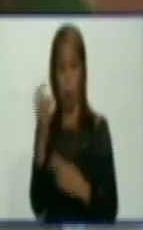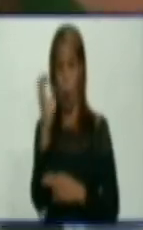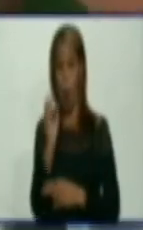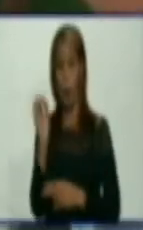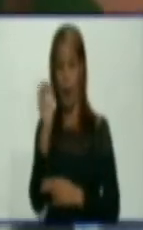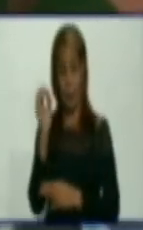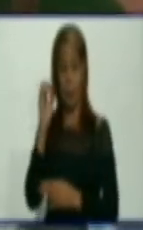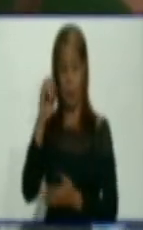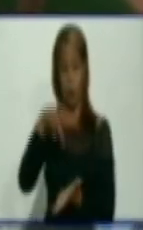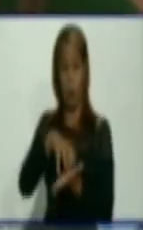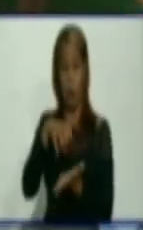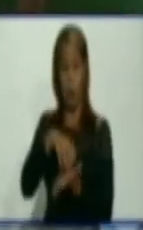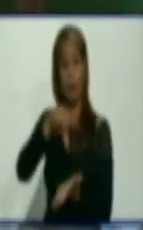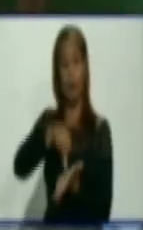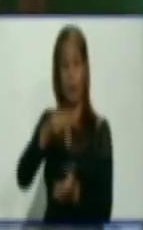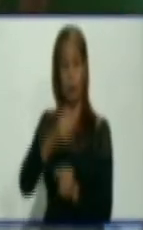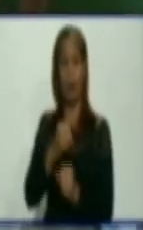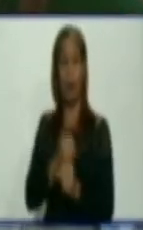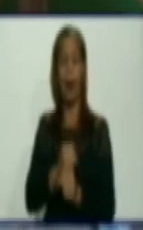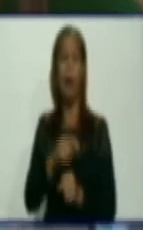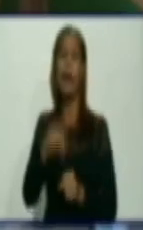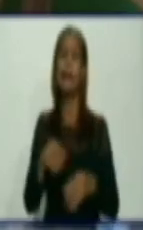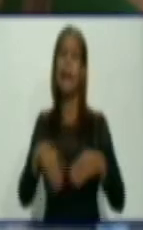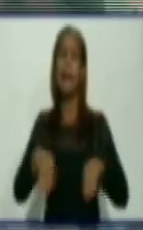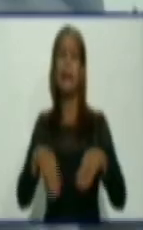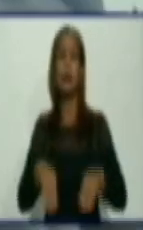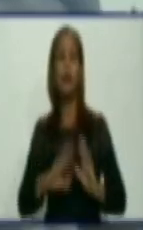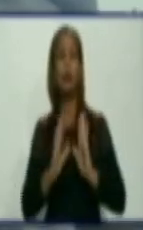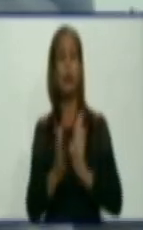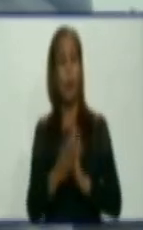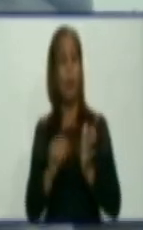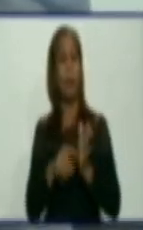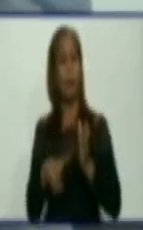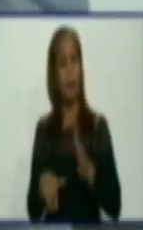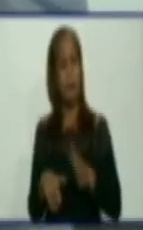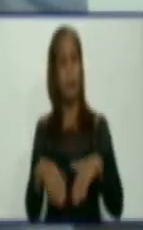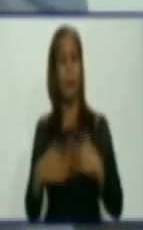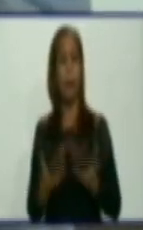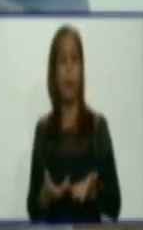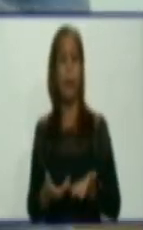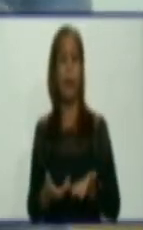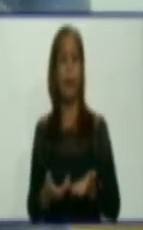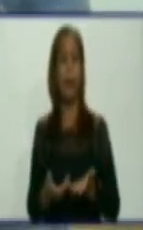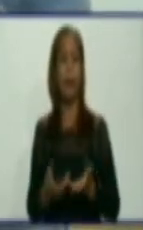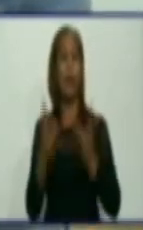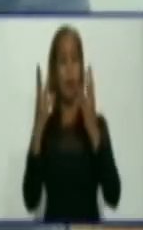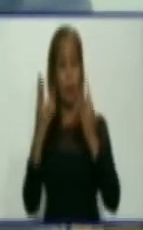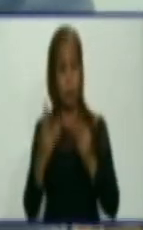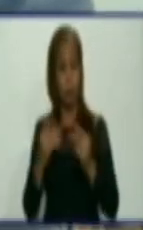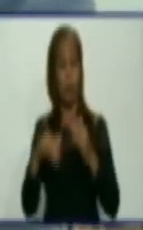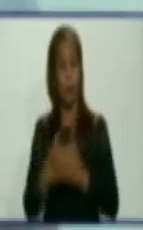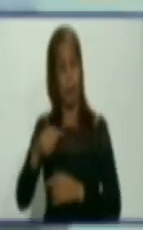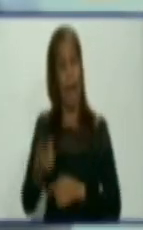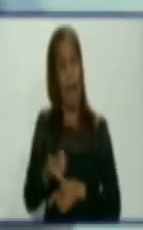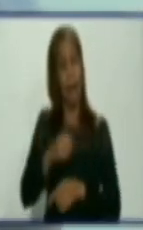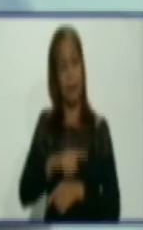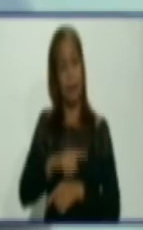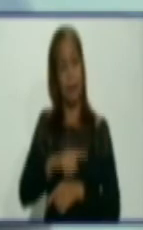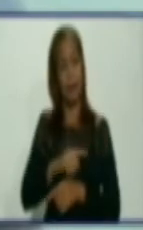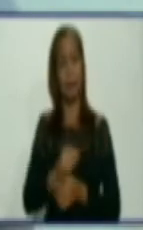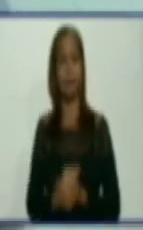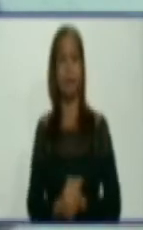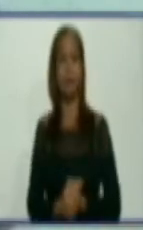la actualización en el día de hoy de la provincia con respecto a la incidencia de los casos de COVID.